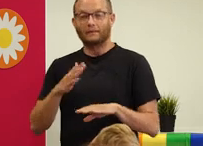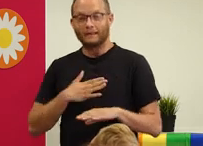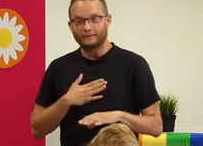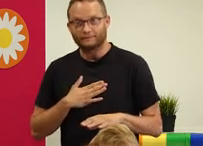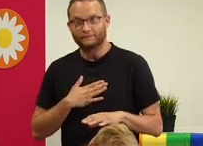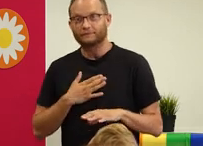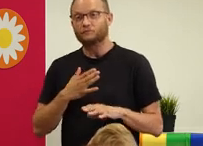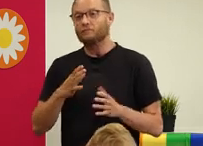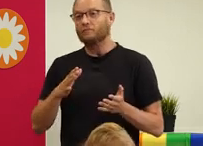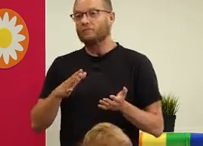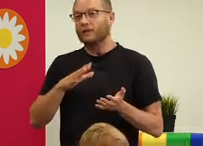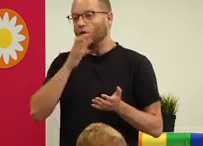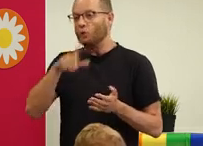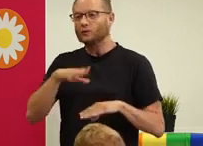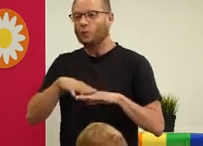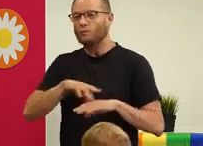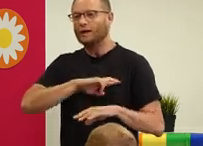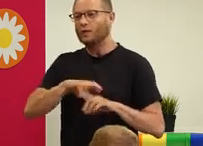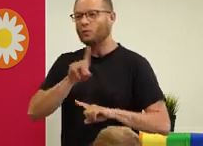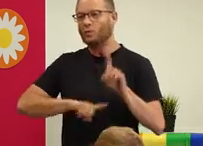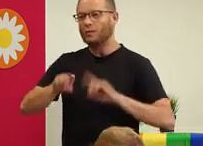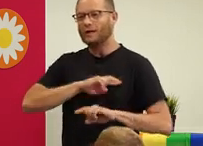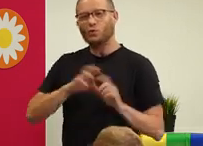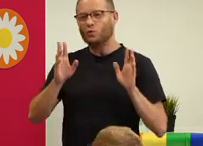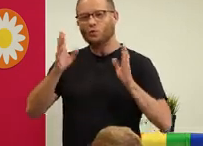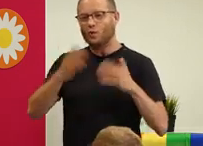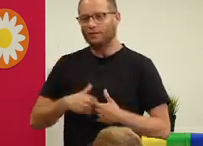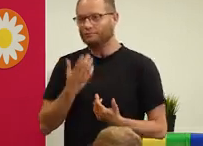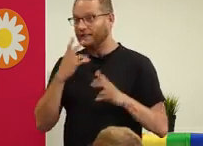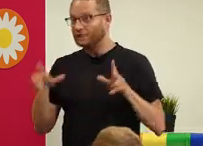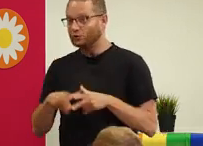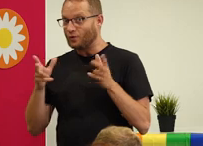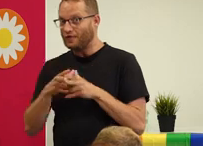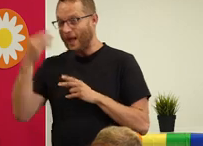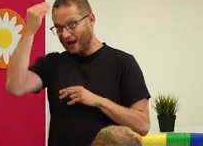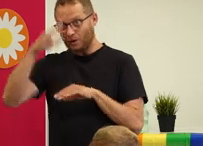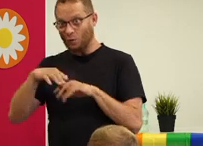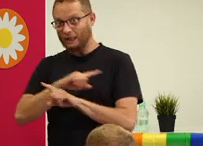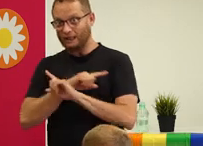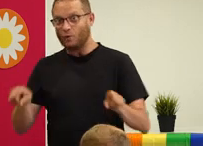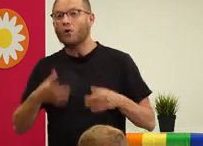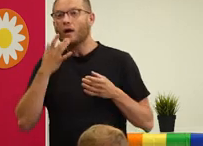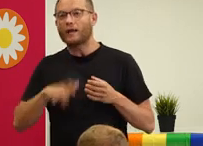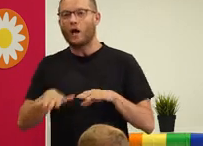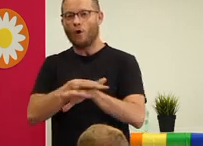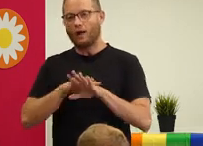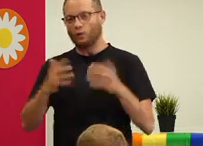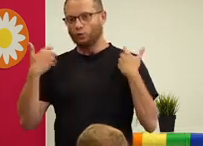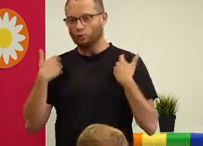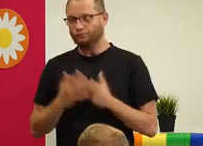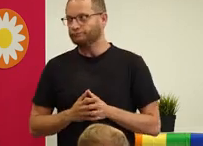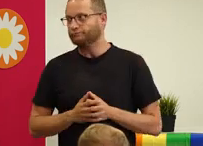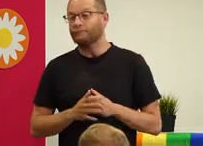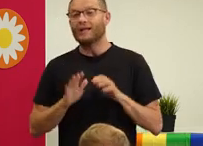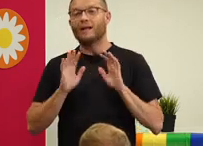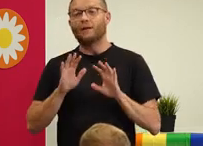Para mí, la causa no es la religión, la causa del problema, la causa no es la sociedad árabe, la causa son los gobiernos. Sin